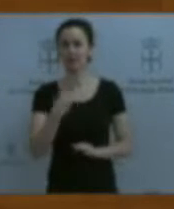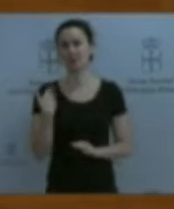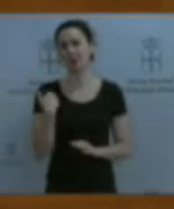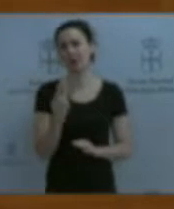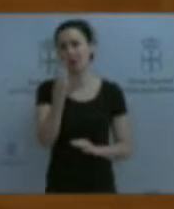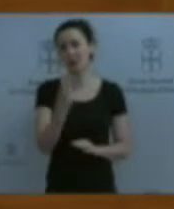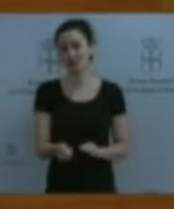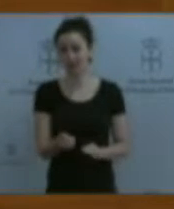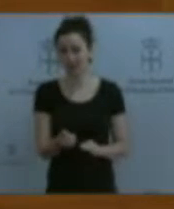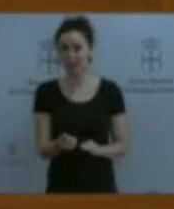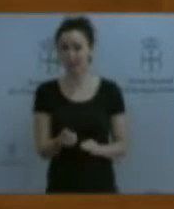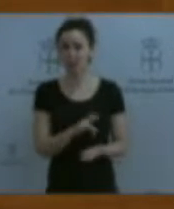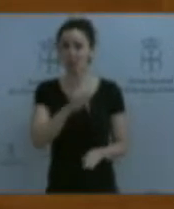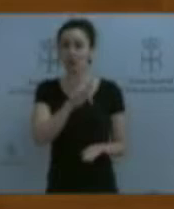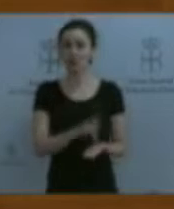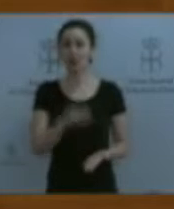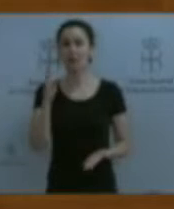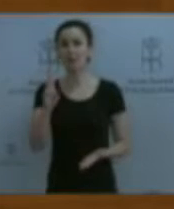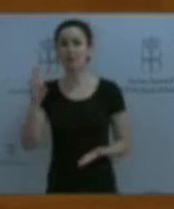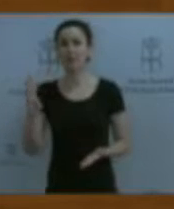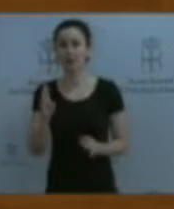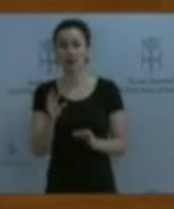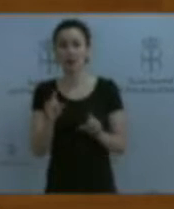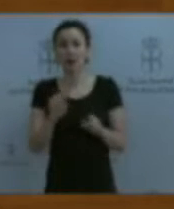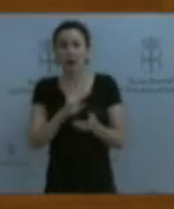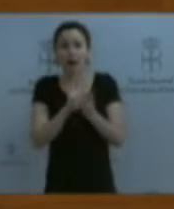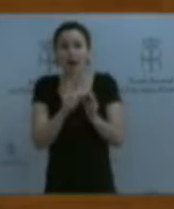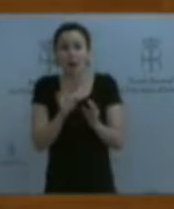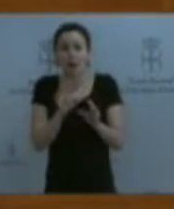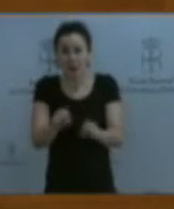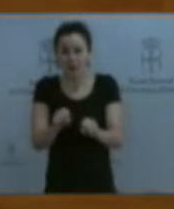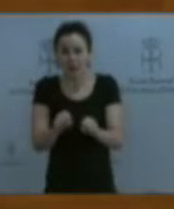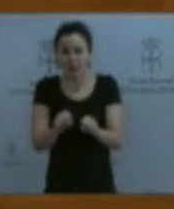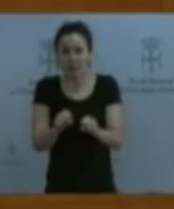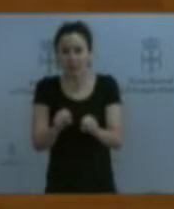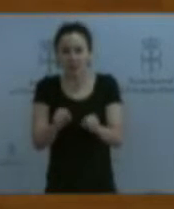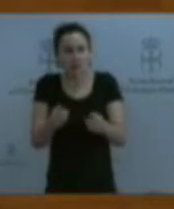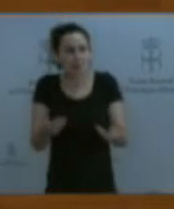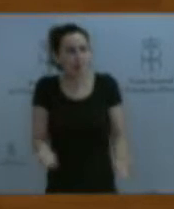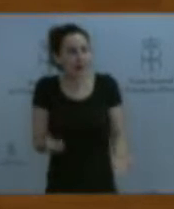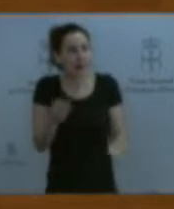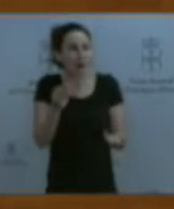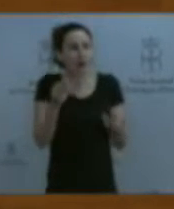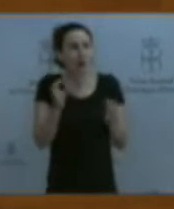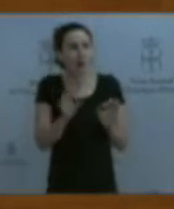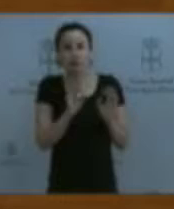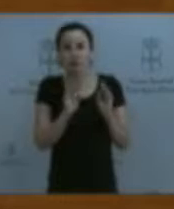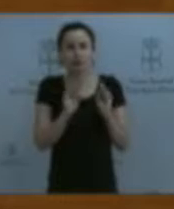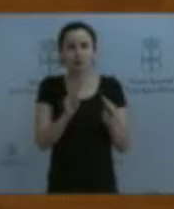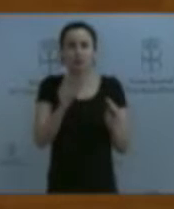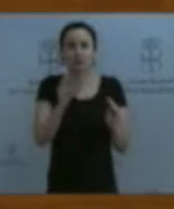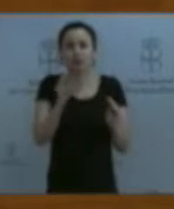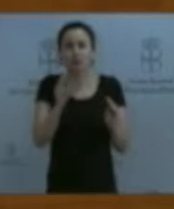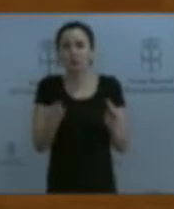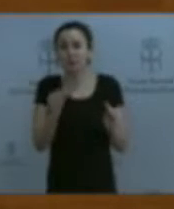con la absorción del Banco Popular por el Banco de Santander, dejando tirados a muchísimos miles de pequeños inversores, 6.000 de ellos,